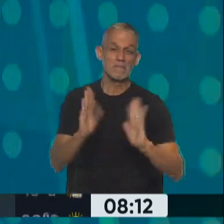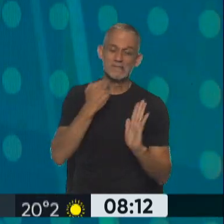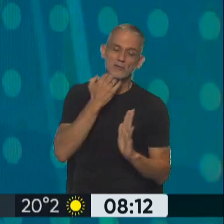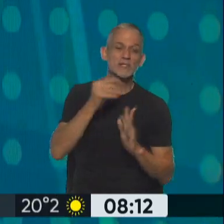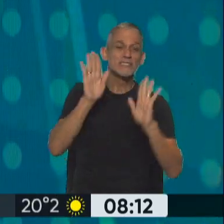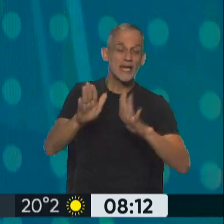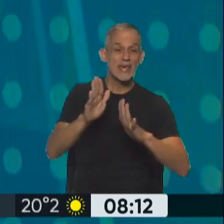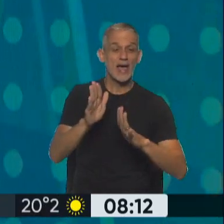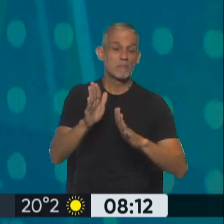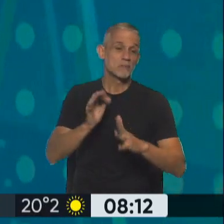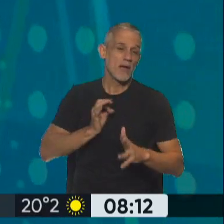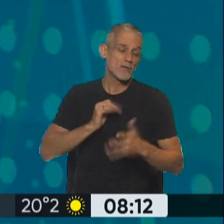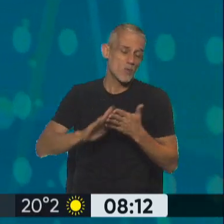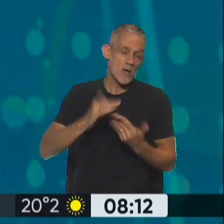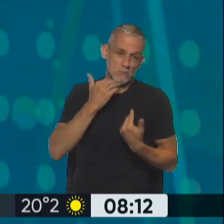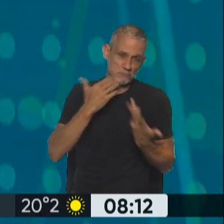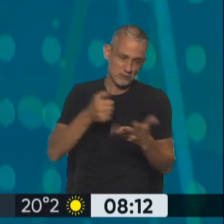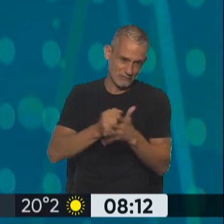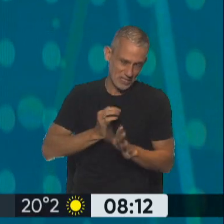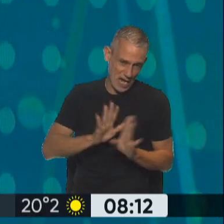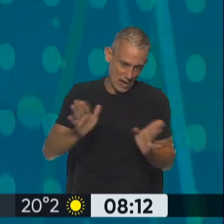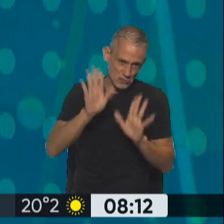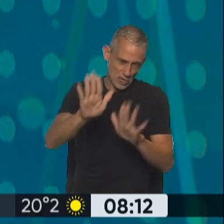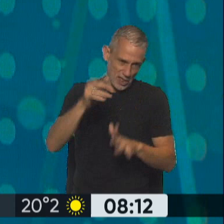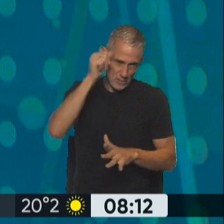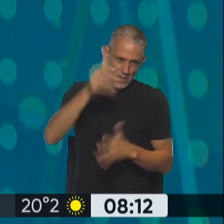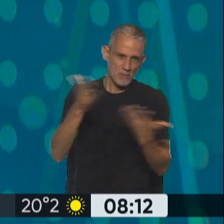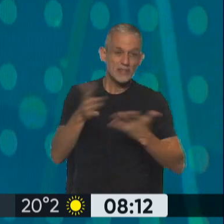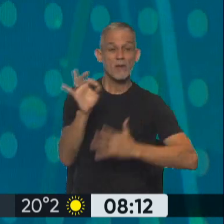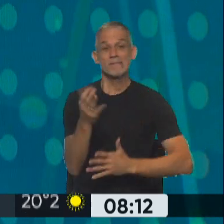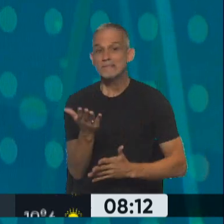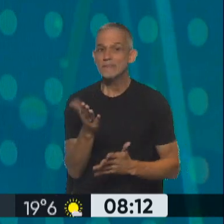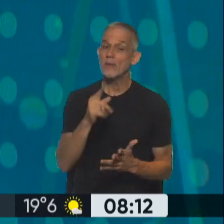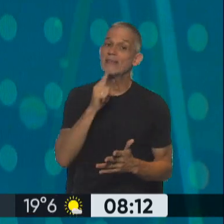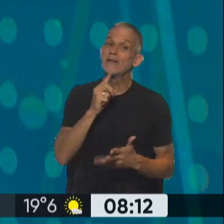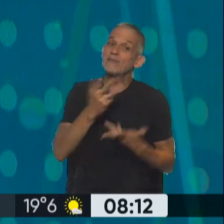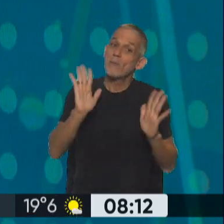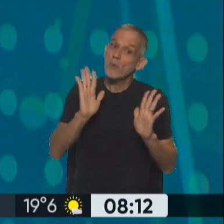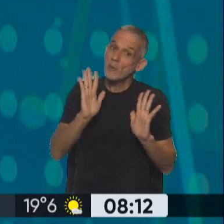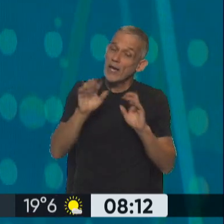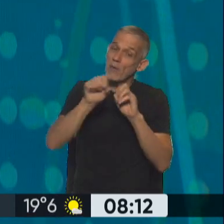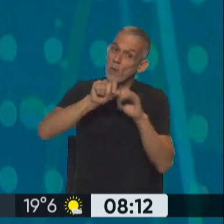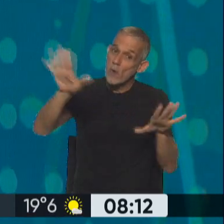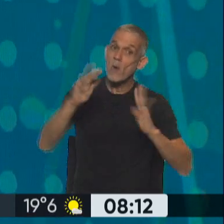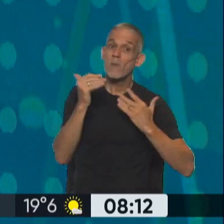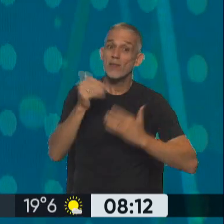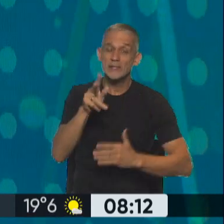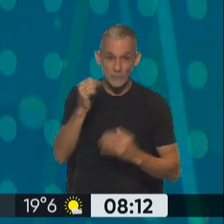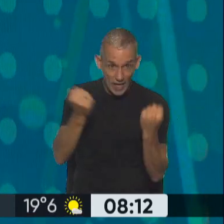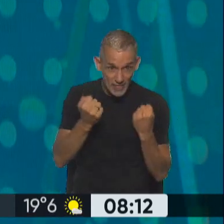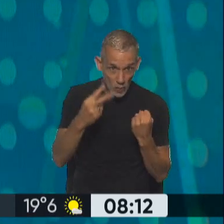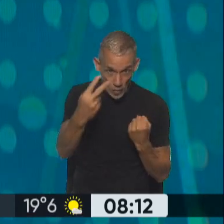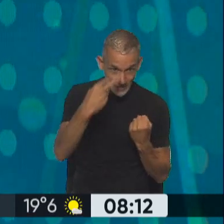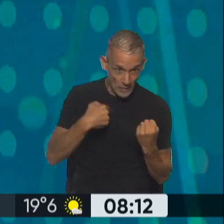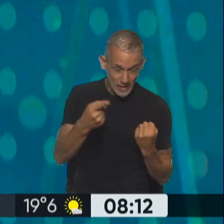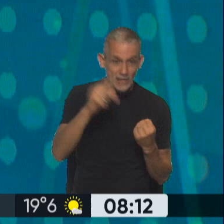si se queda celebrar fin de año con la familia allá en su terruño pero si es que lo hace una alternativa a la televisión pública que llega a todo el país si nos está viendo el dibujo